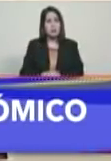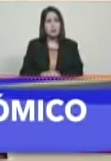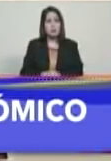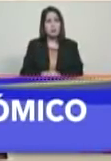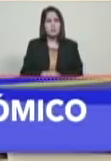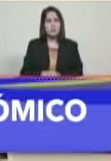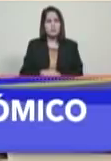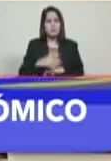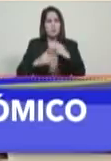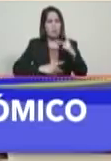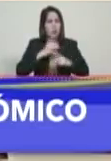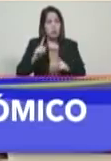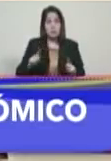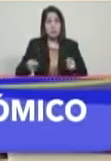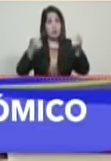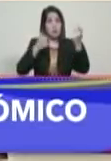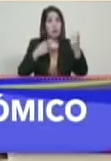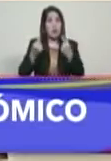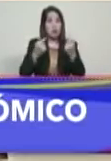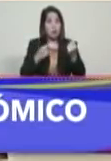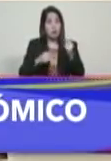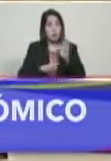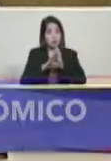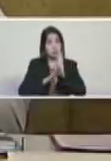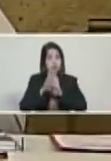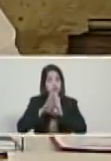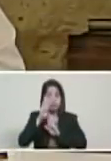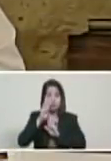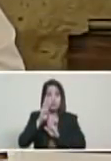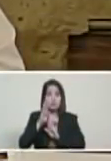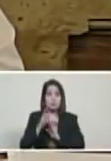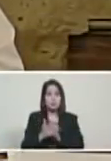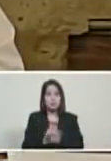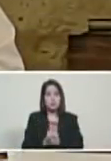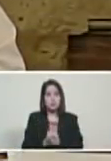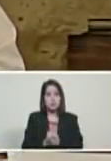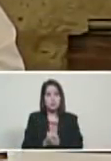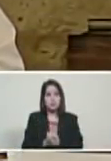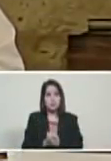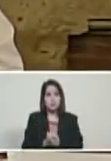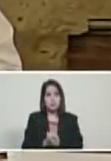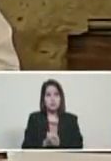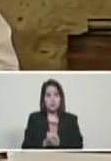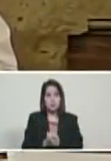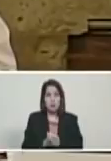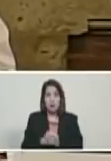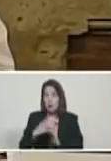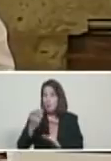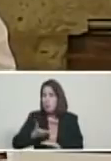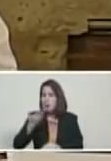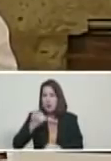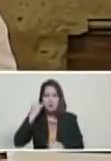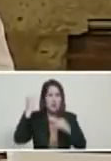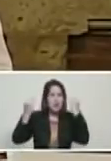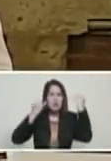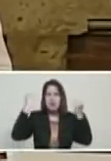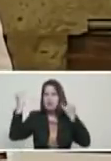del programa de recuperación económica, crecimiento y prosperidad. Muy pertinente las ideas de